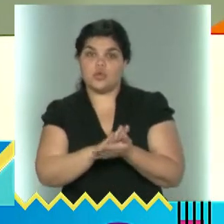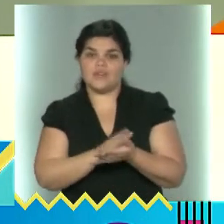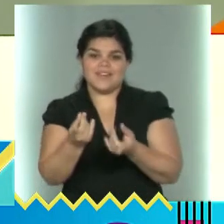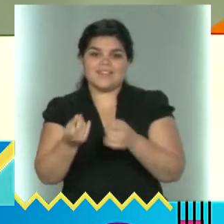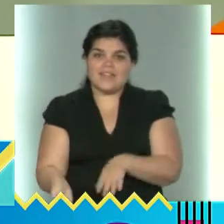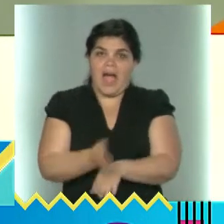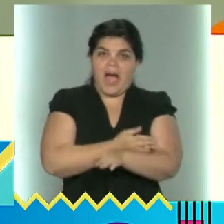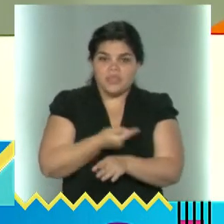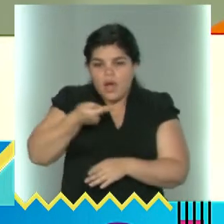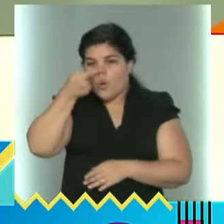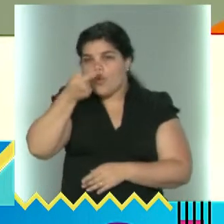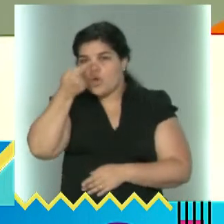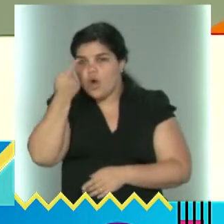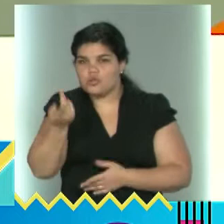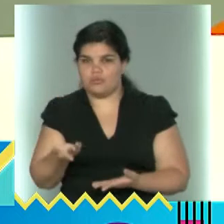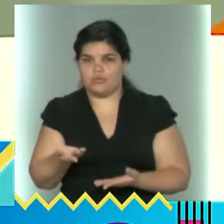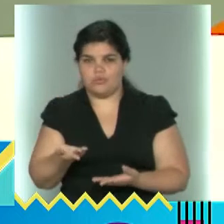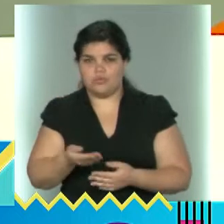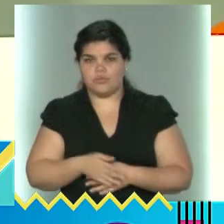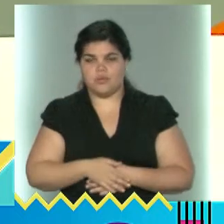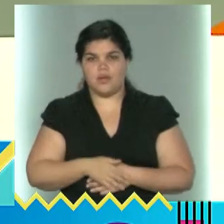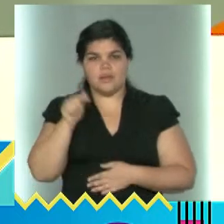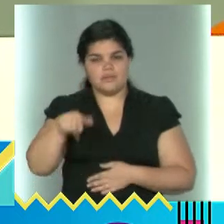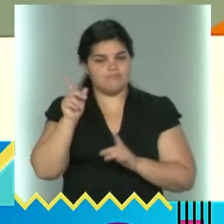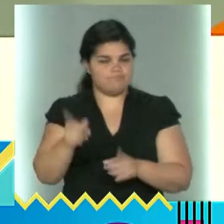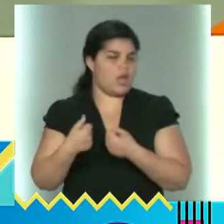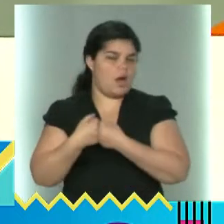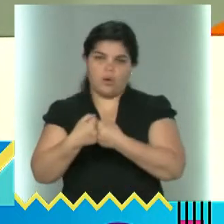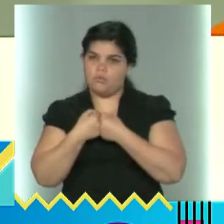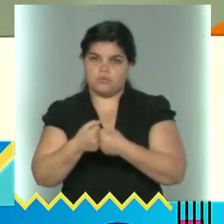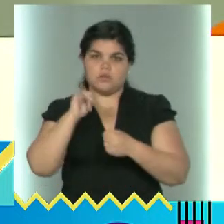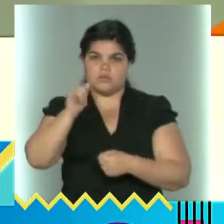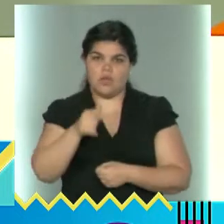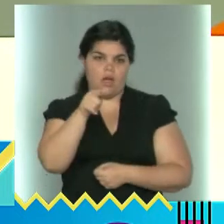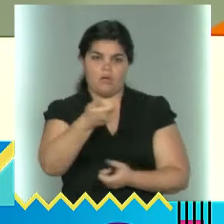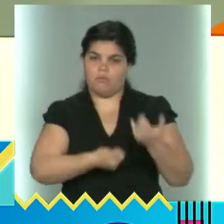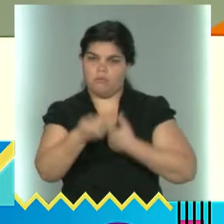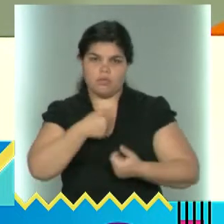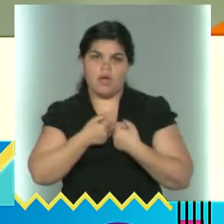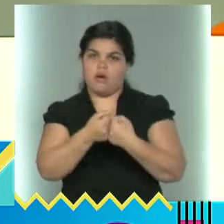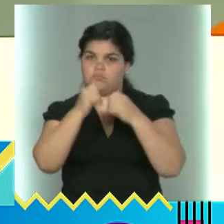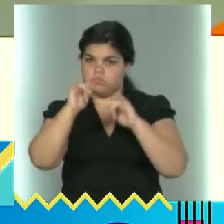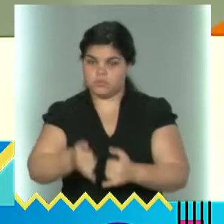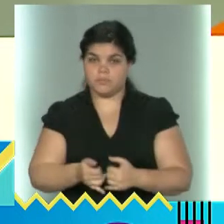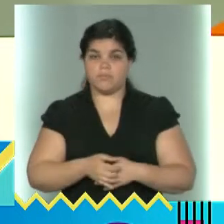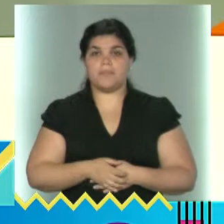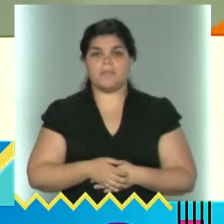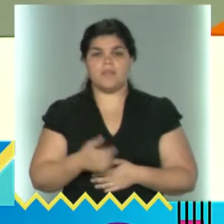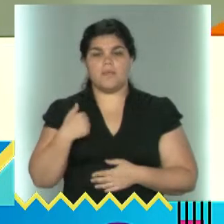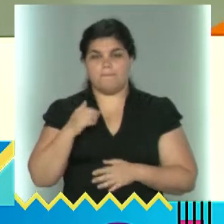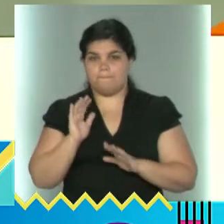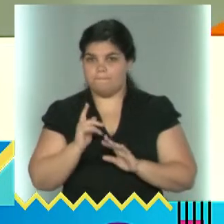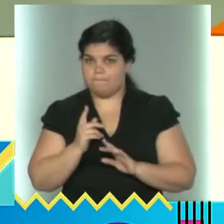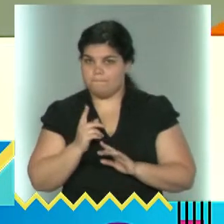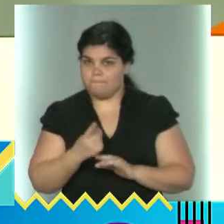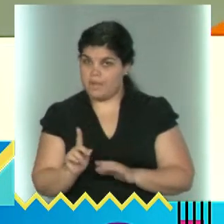curioso también y por supuesto que estoy de acuerdo con lo que decía recién el doctor. Ahora, para mí